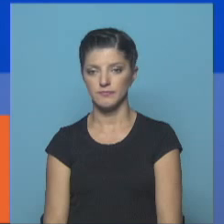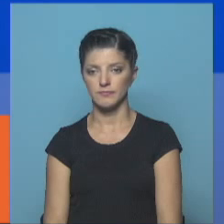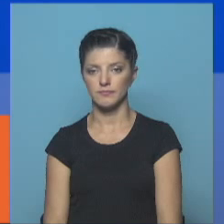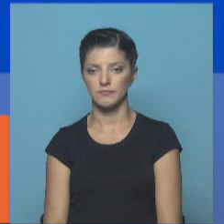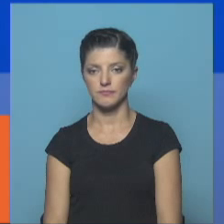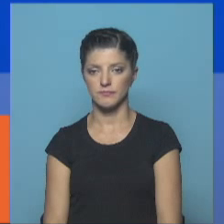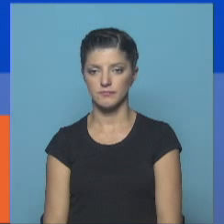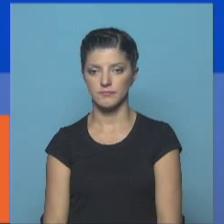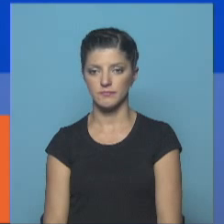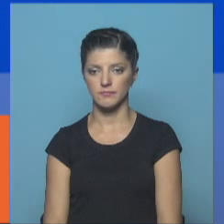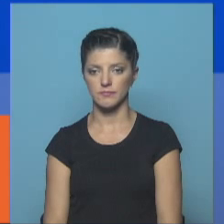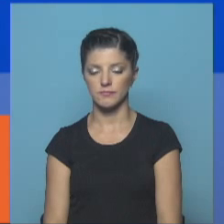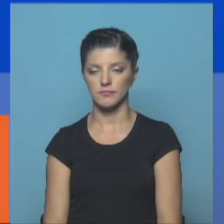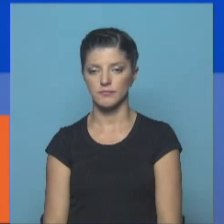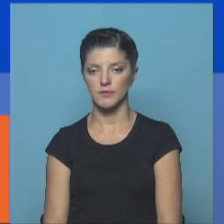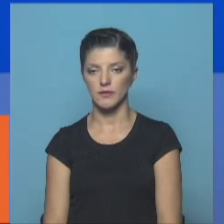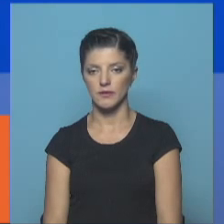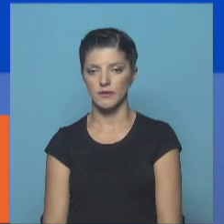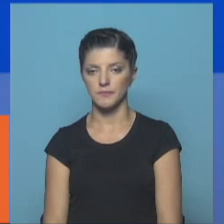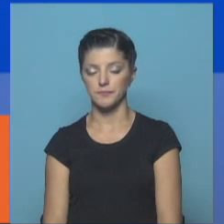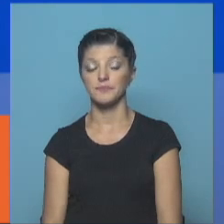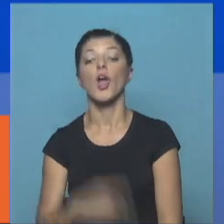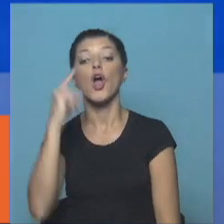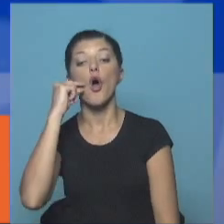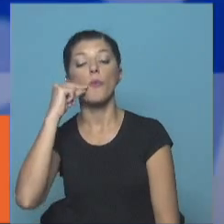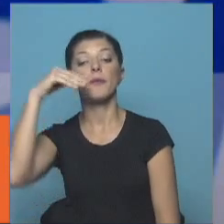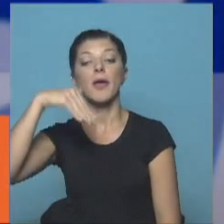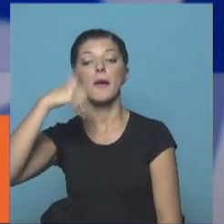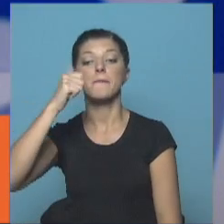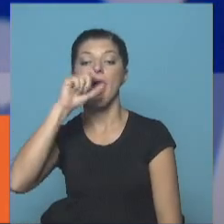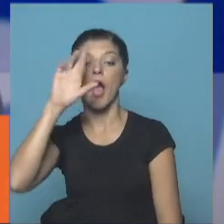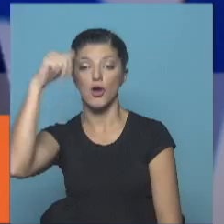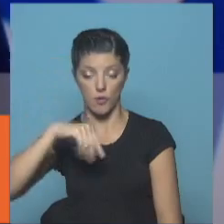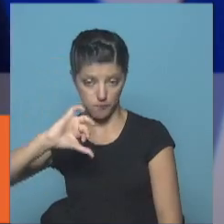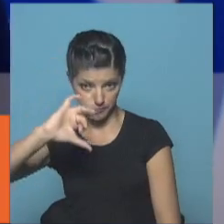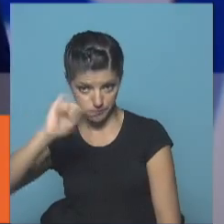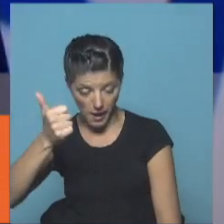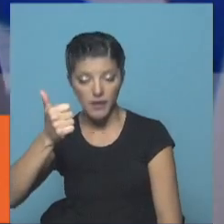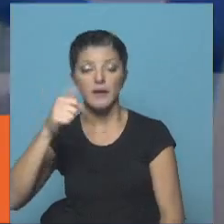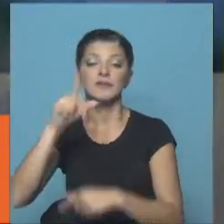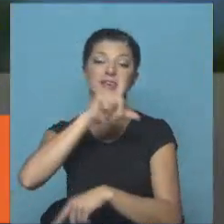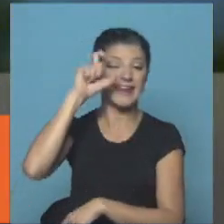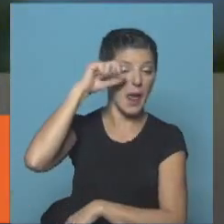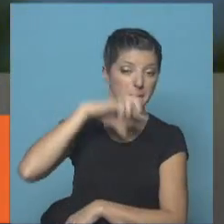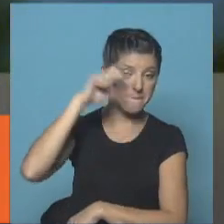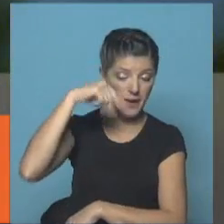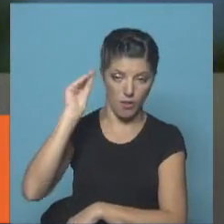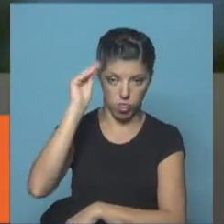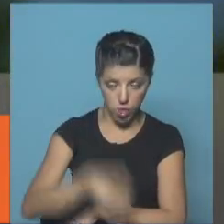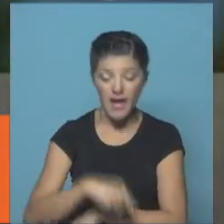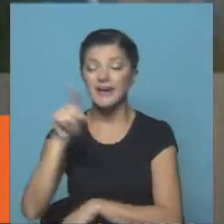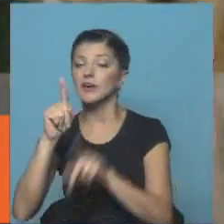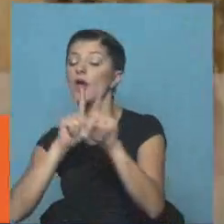le peuple de France. Aunque el triunfo electoral de Emmanuel Macron ante Marine Le Pen llevó tranquilidad a los